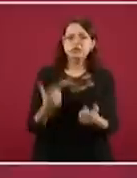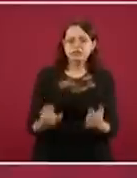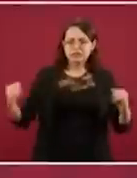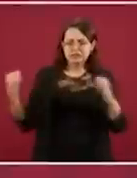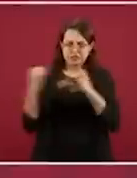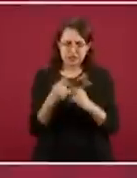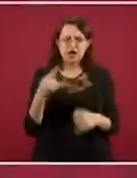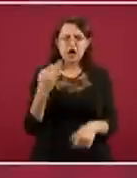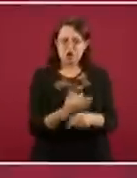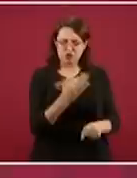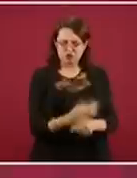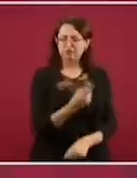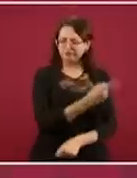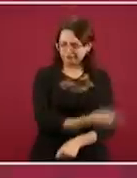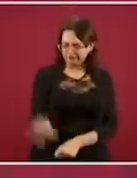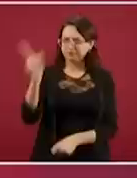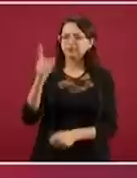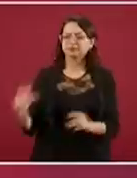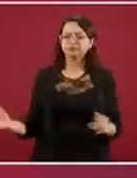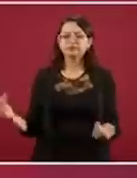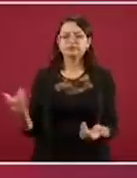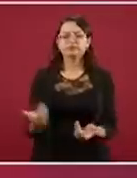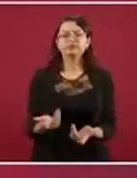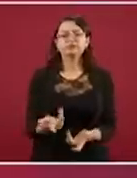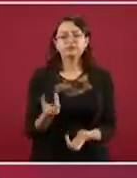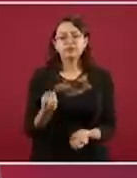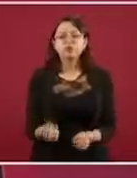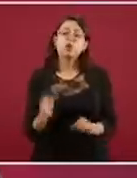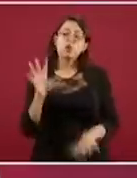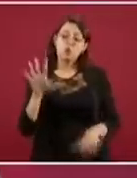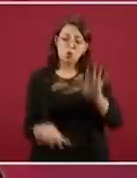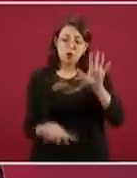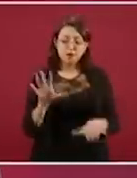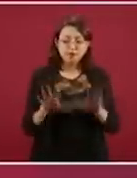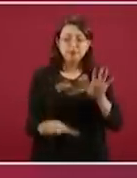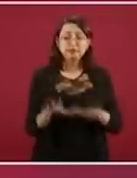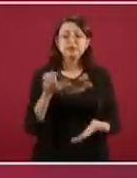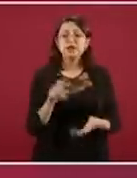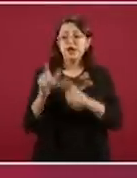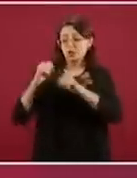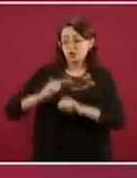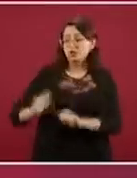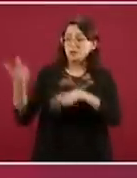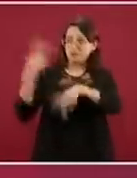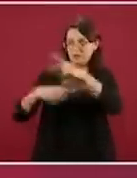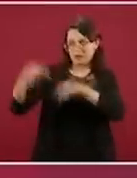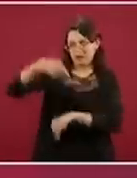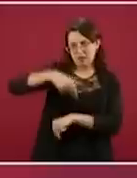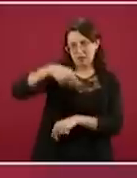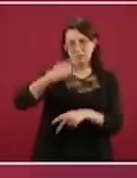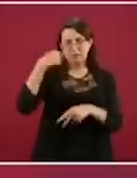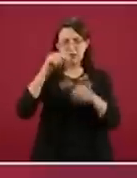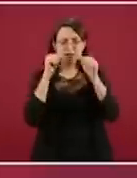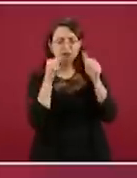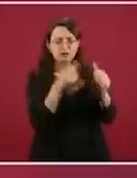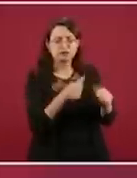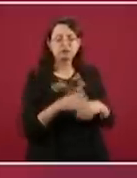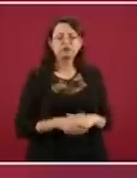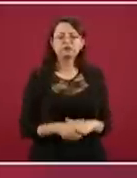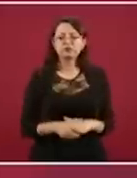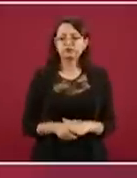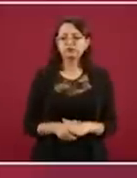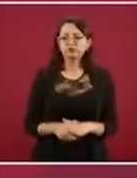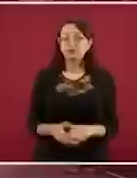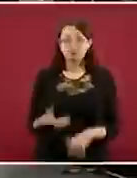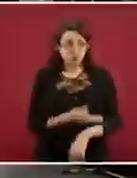mismo te vas para allá y te reciben, o en ocasiones citamos a la autoridad aquí para que nos ayude a atenderlos. Han ido agilizando